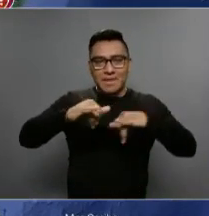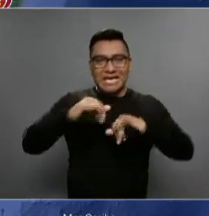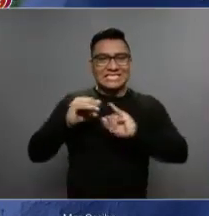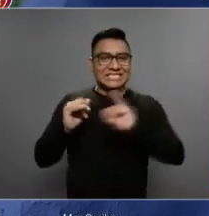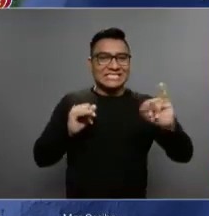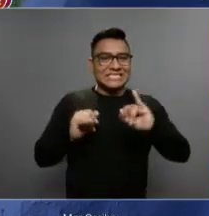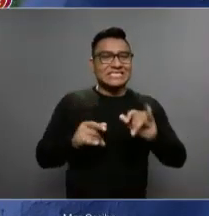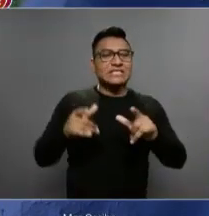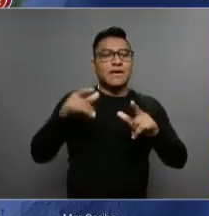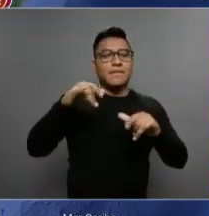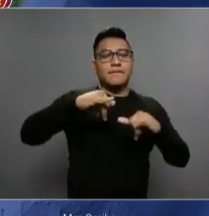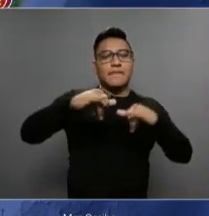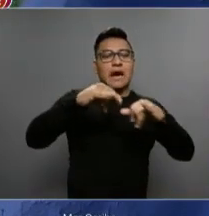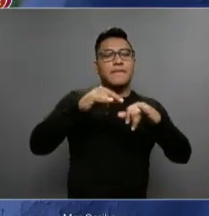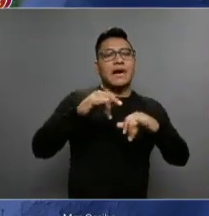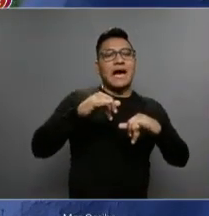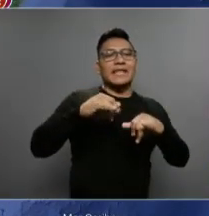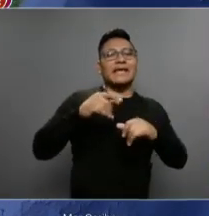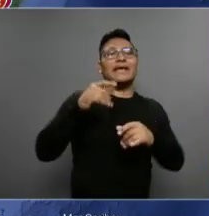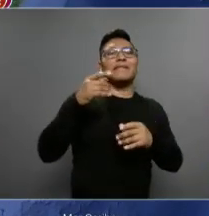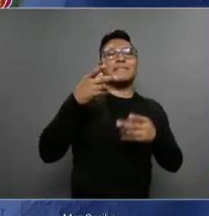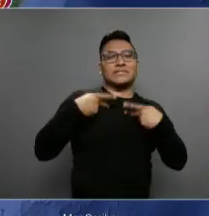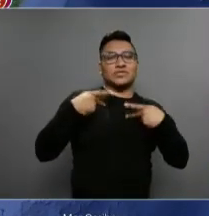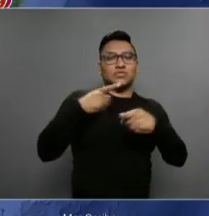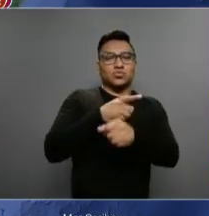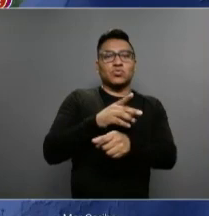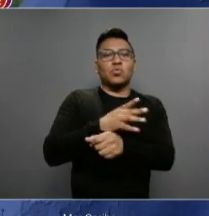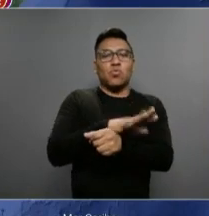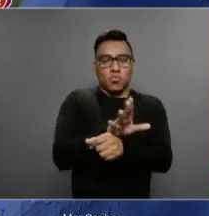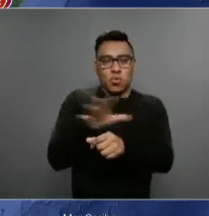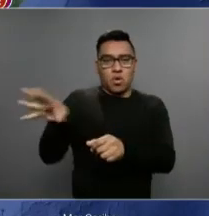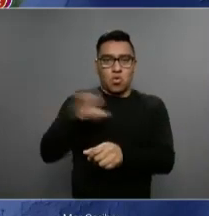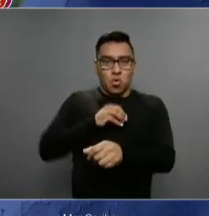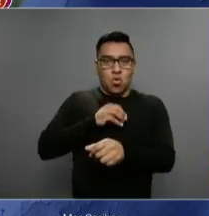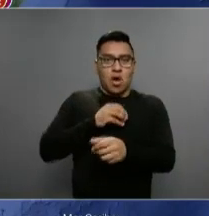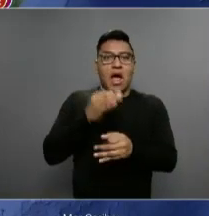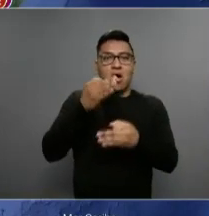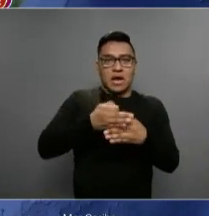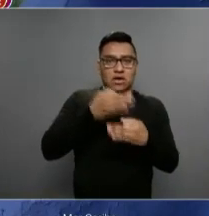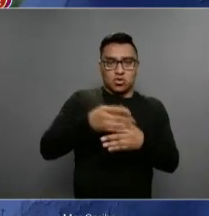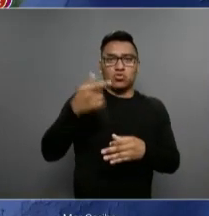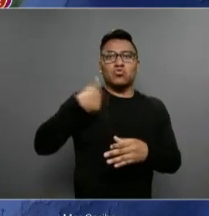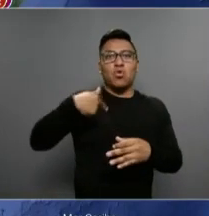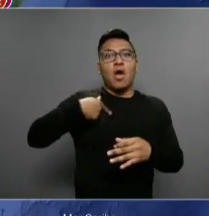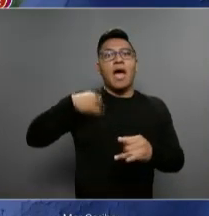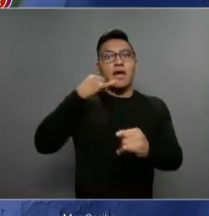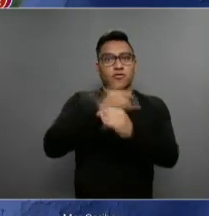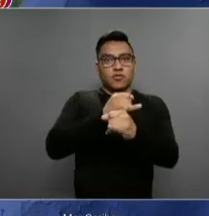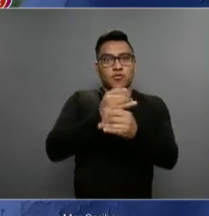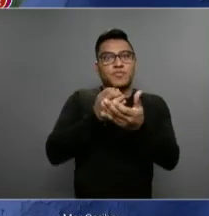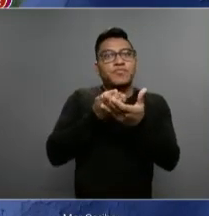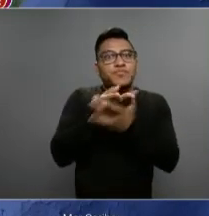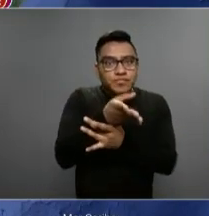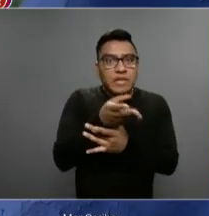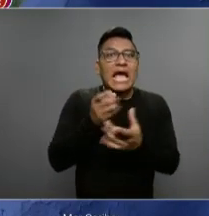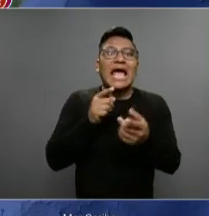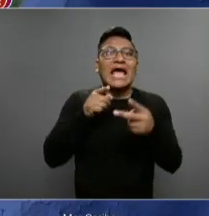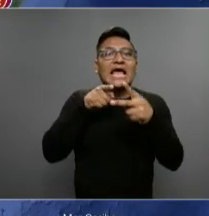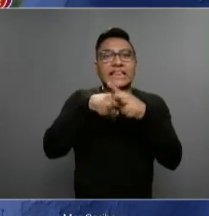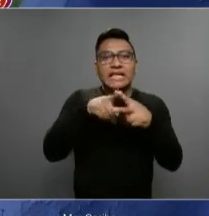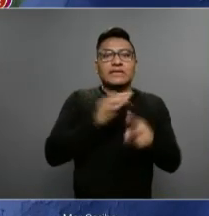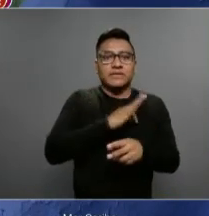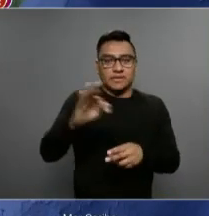real. Yo ahí me conecté. Ahí está, ahí lo puede usted ver. Disculpe usted, ahorita Bueno. lo